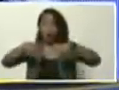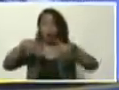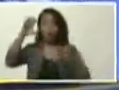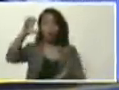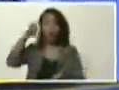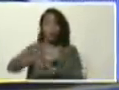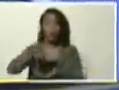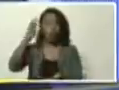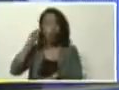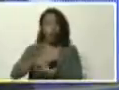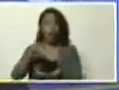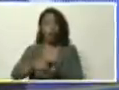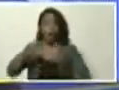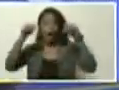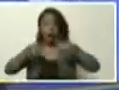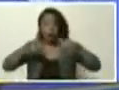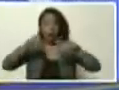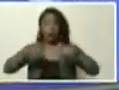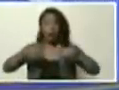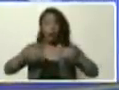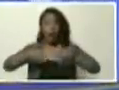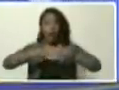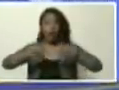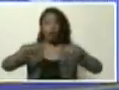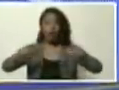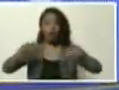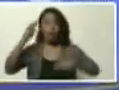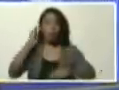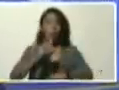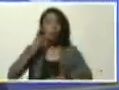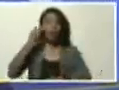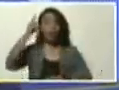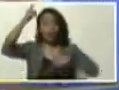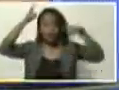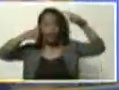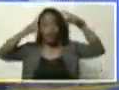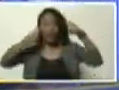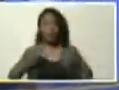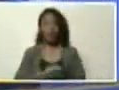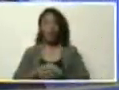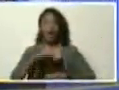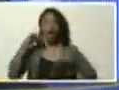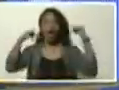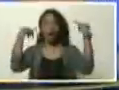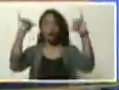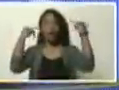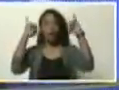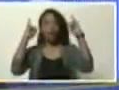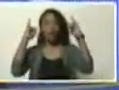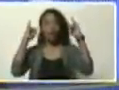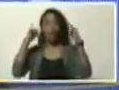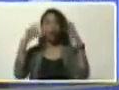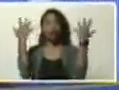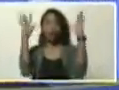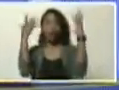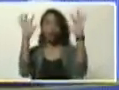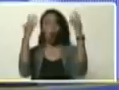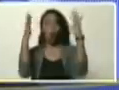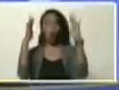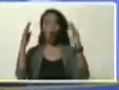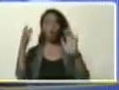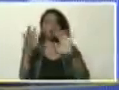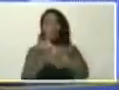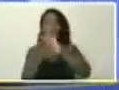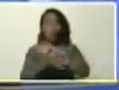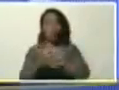Miranda, acá en la tierra de Bolívar y de Chávez, a celebrar, a aplaudir lo que sin